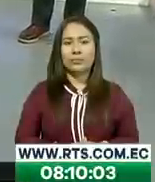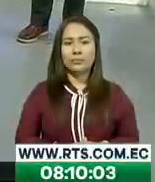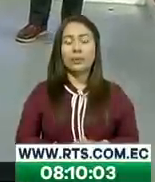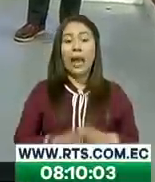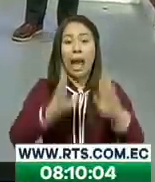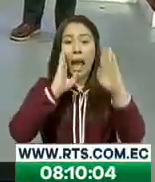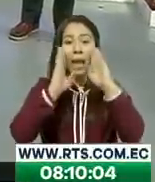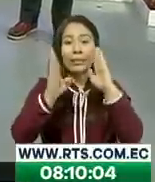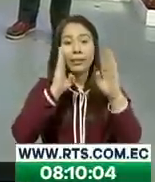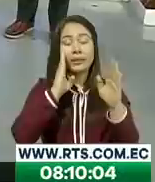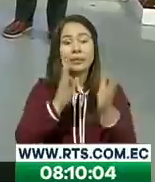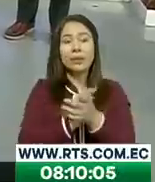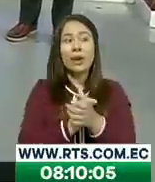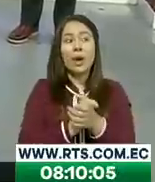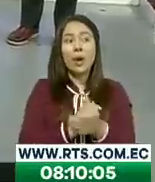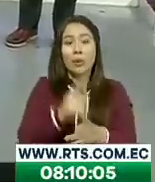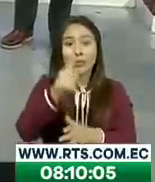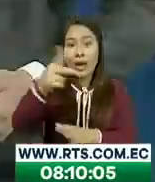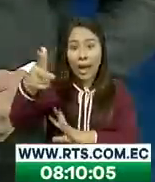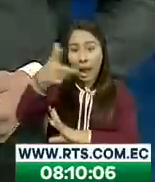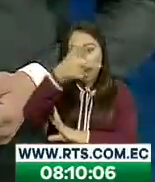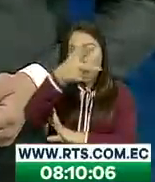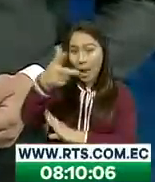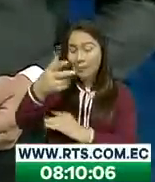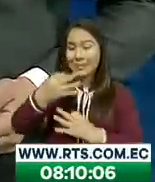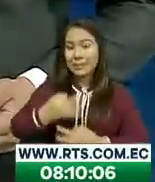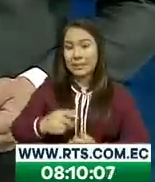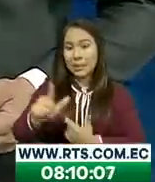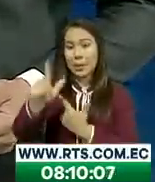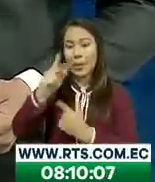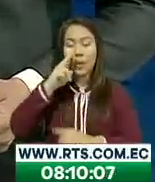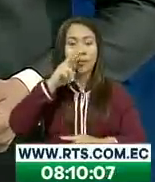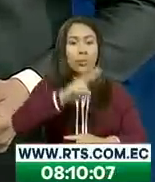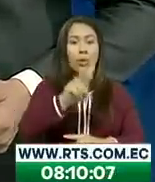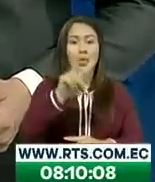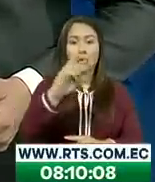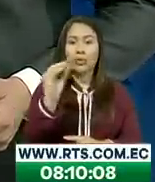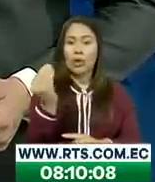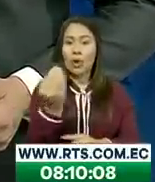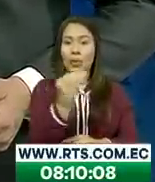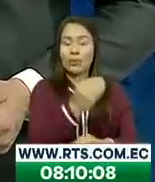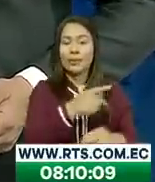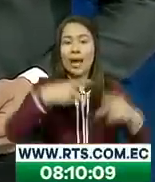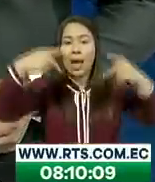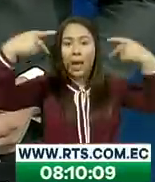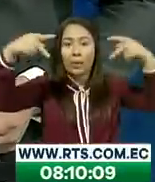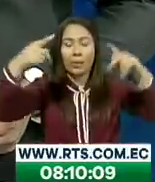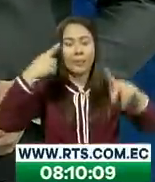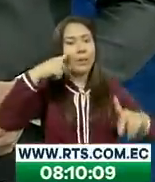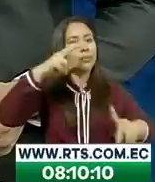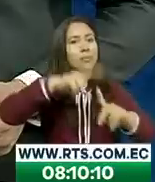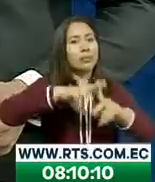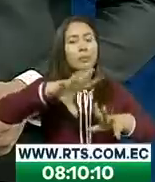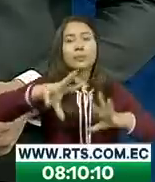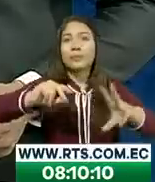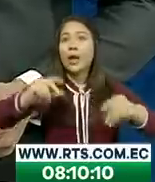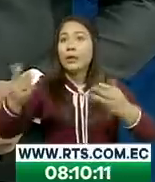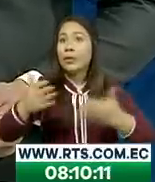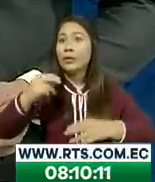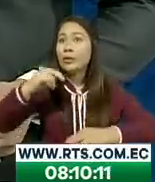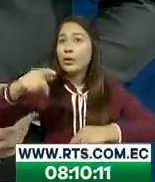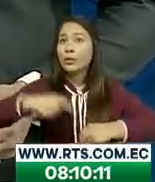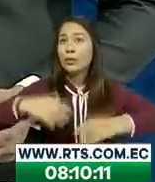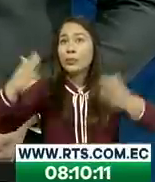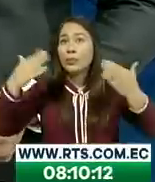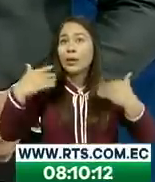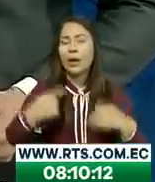Presten atención, amables televidentes, una cámara de seguridad registró un robo a dos jóvenes en la ciudadela de La Alborada, esto al norte de la ciudad de Guayaquil. Una